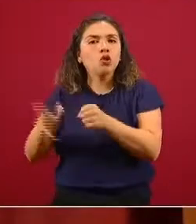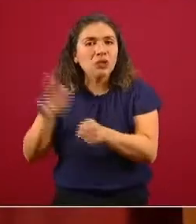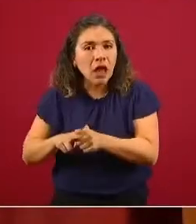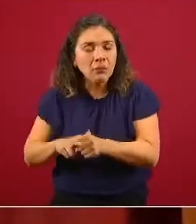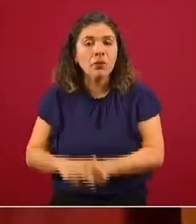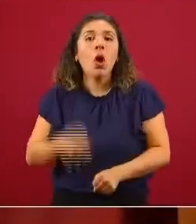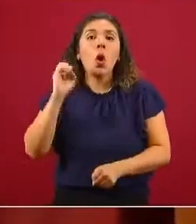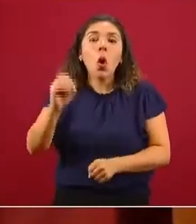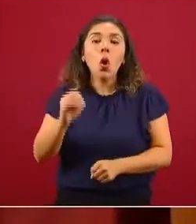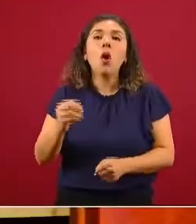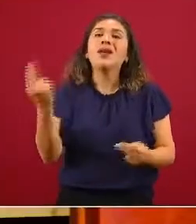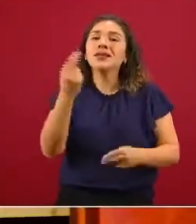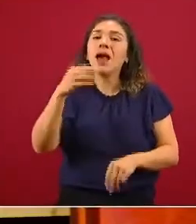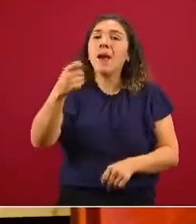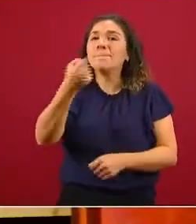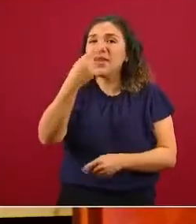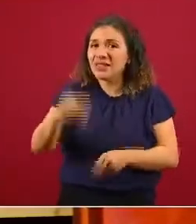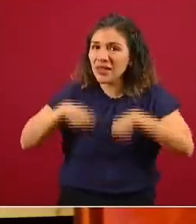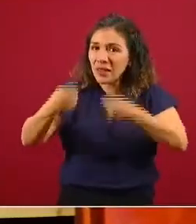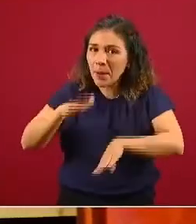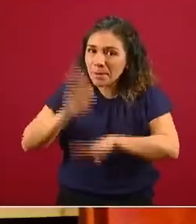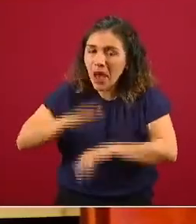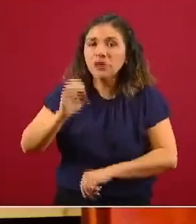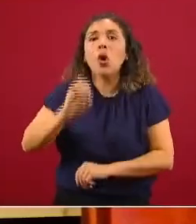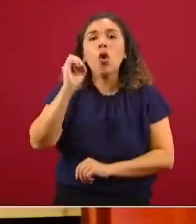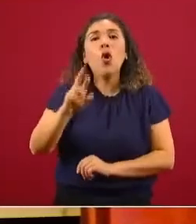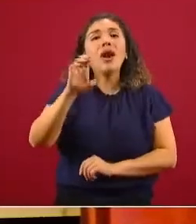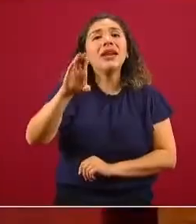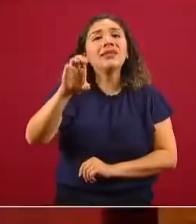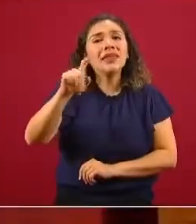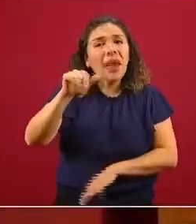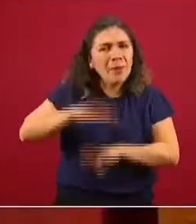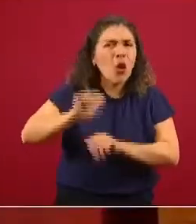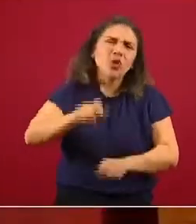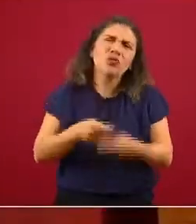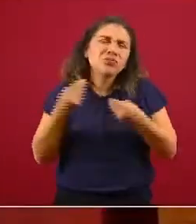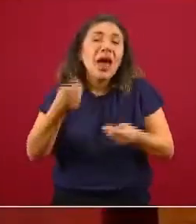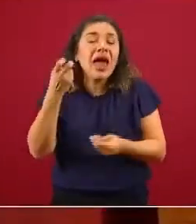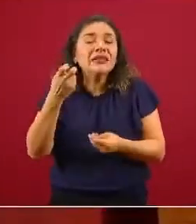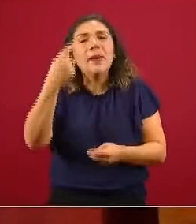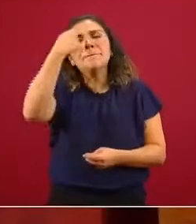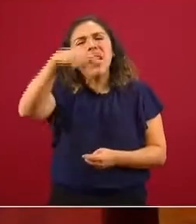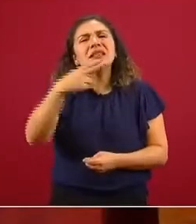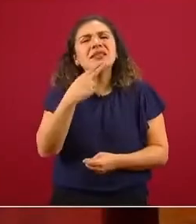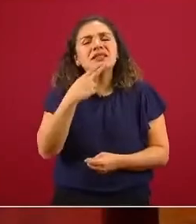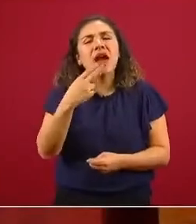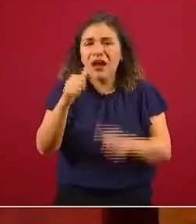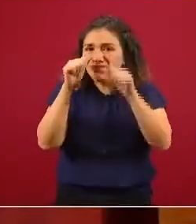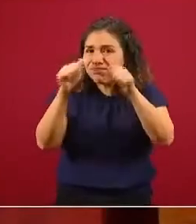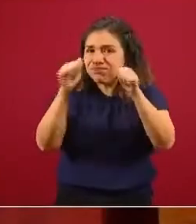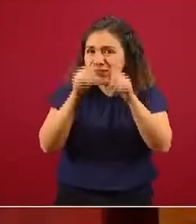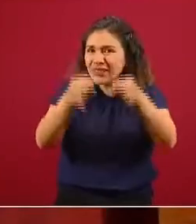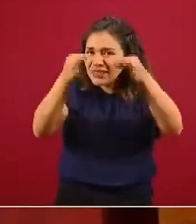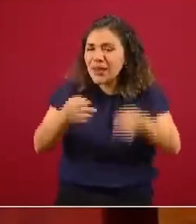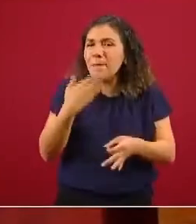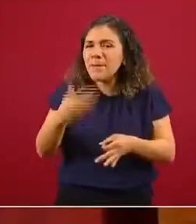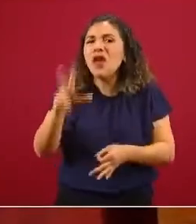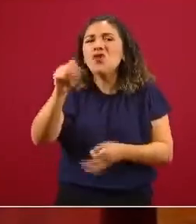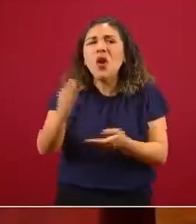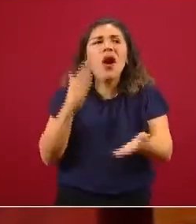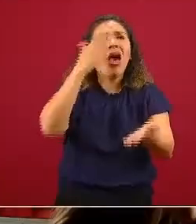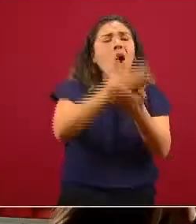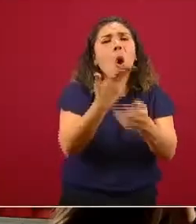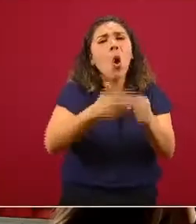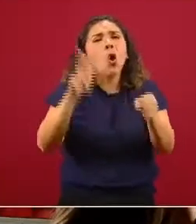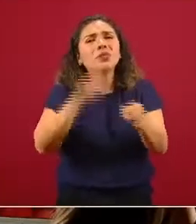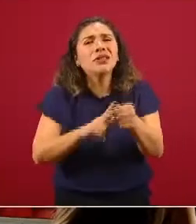darle resurtimiento de receta, si hay que darle una receta de reembolso. O sea, la intención es atenderlos, que no se acerquen tanto